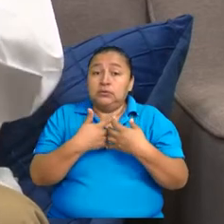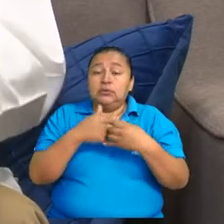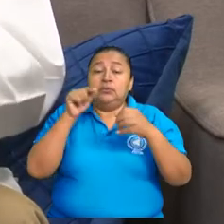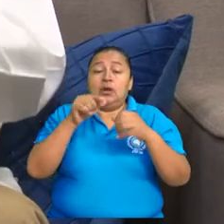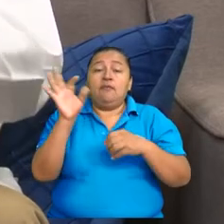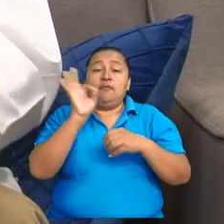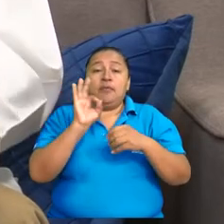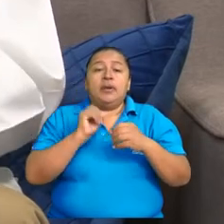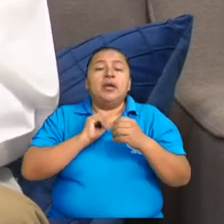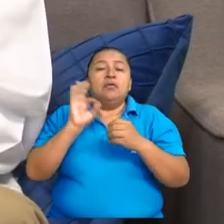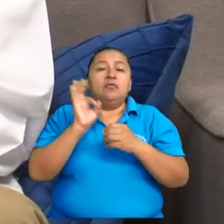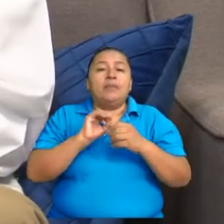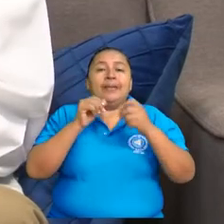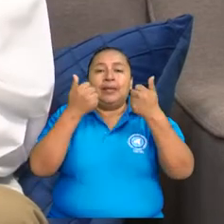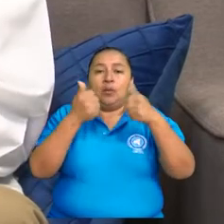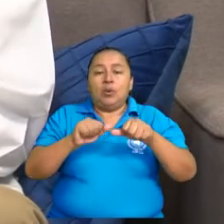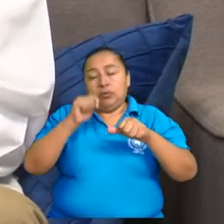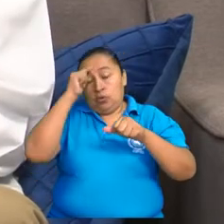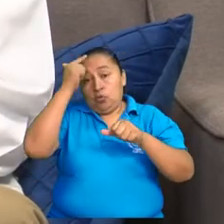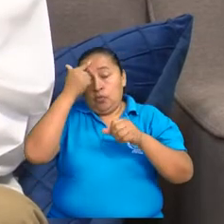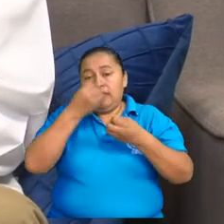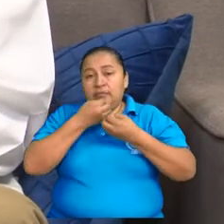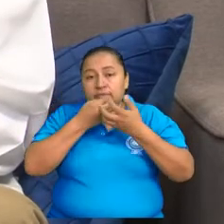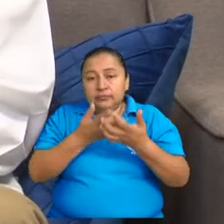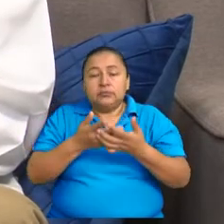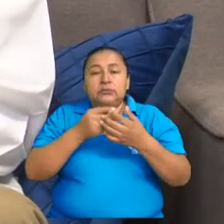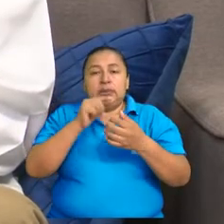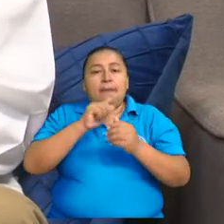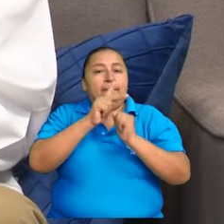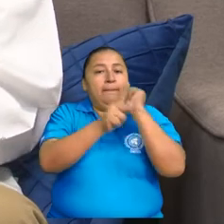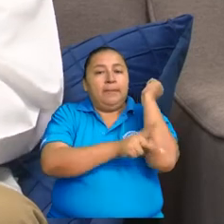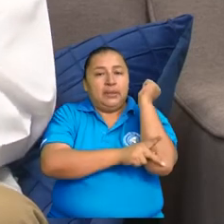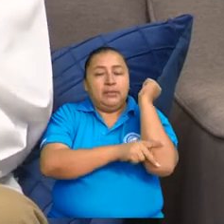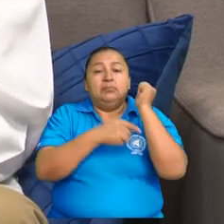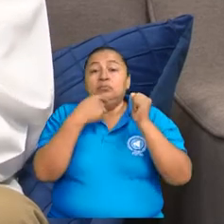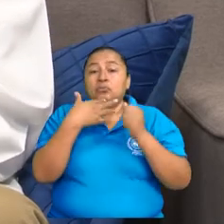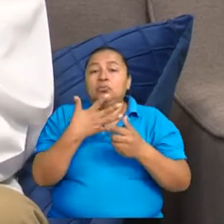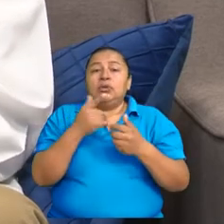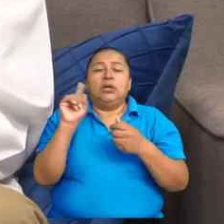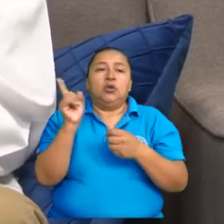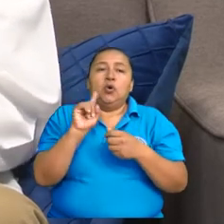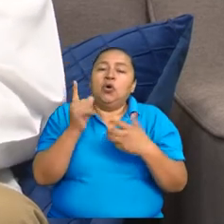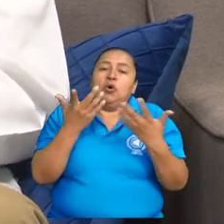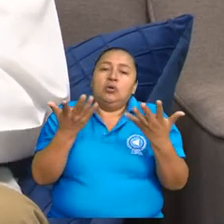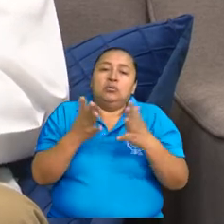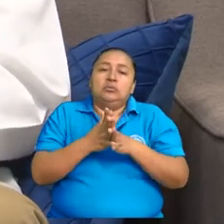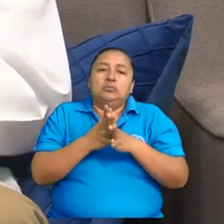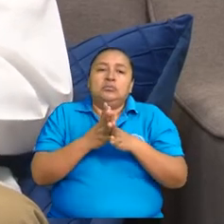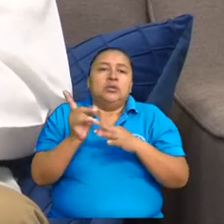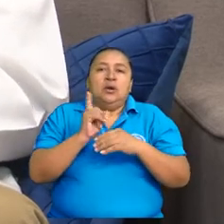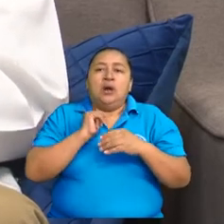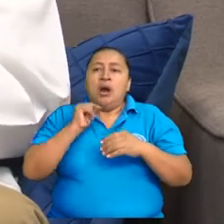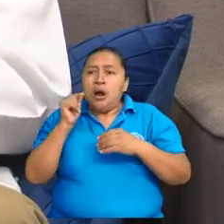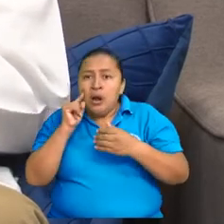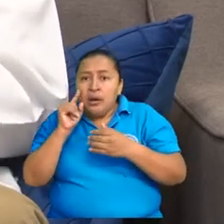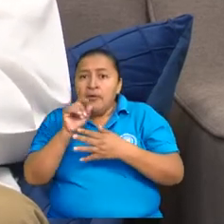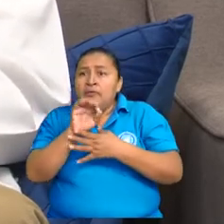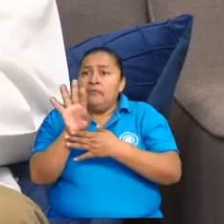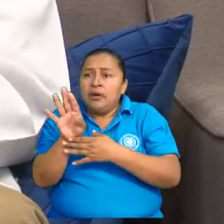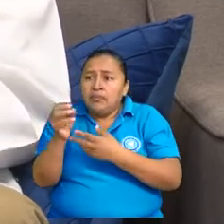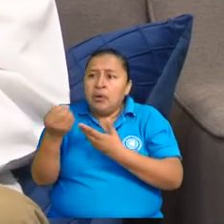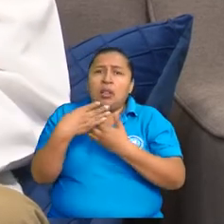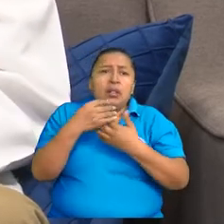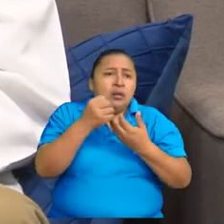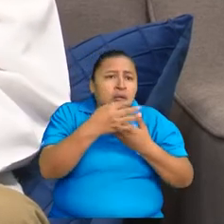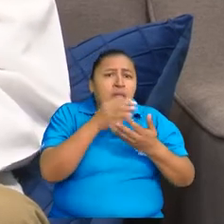mecanismos o vías oficiales de información, porque también no dejarse llevar por